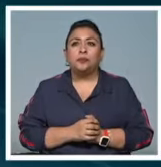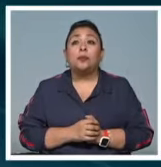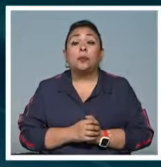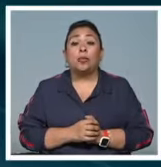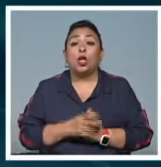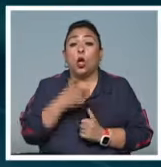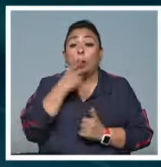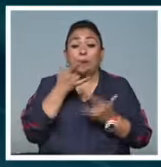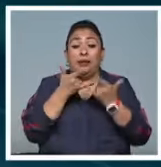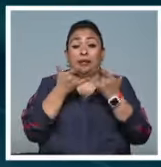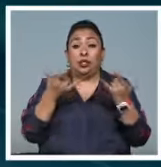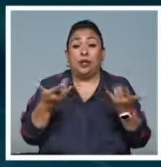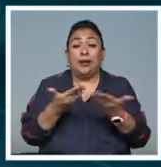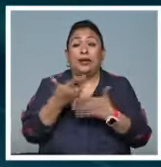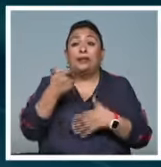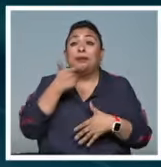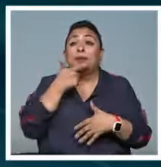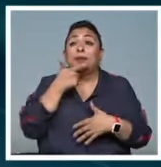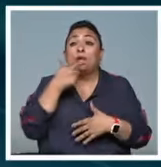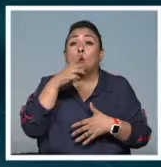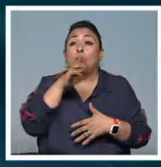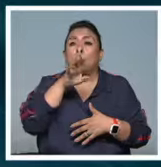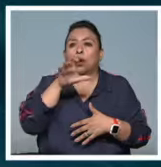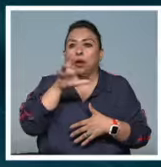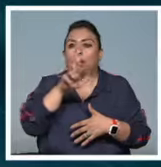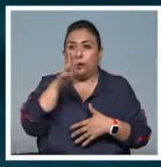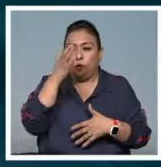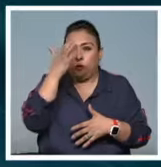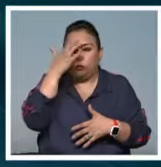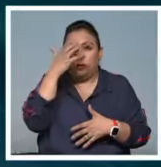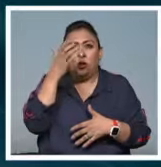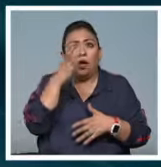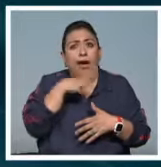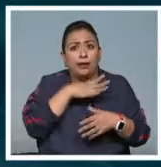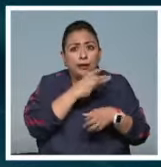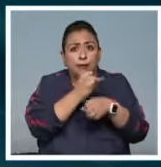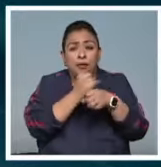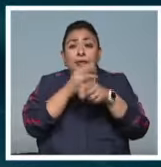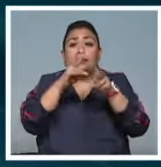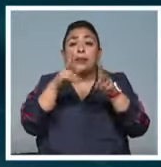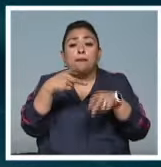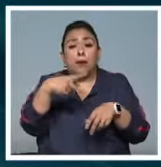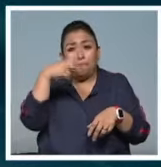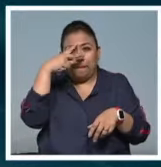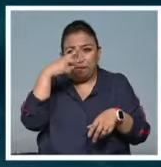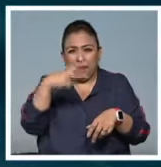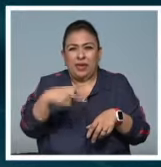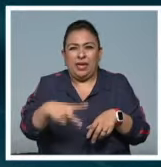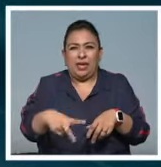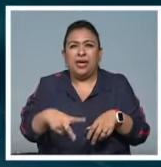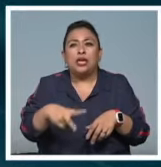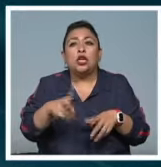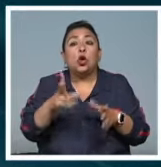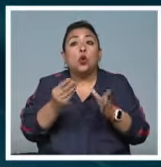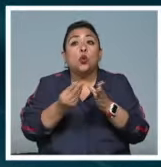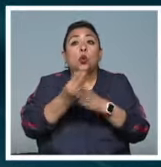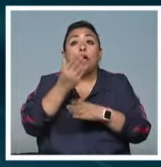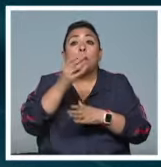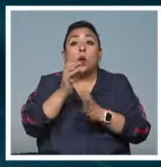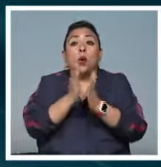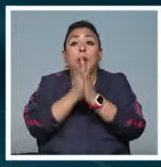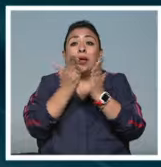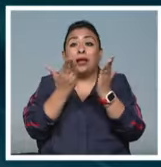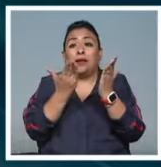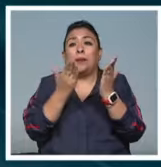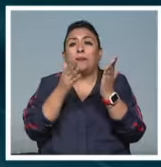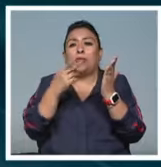El historiador de origen británico Will Fowler, quien es reconocido por sus investigaciones sobre el México decimonónico, está debutando como novelista con